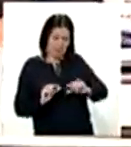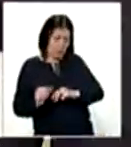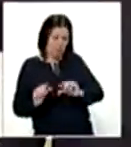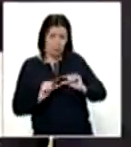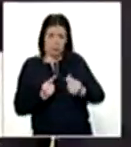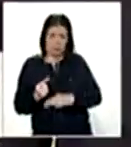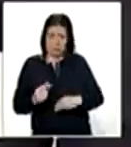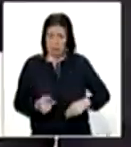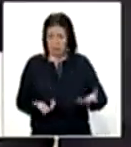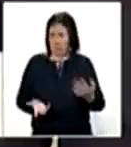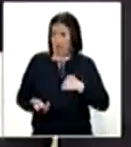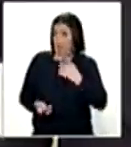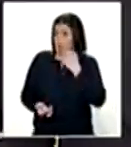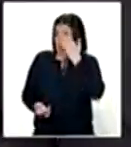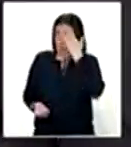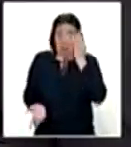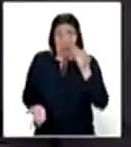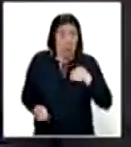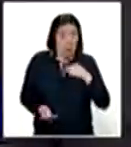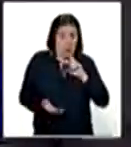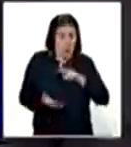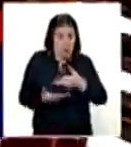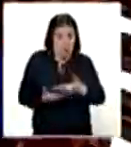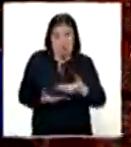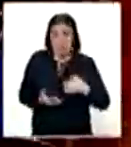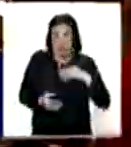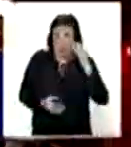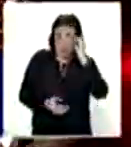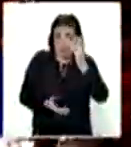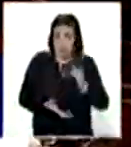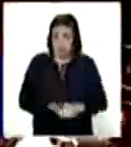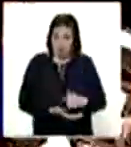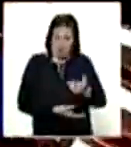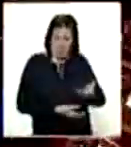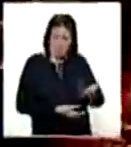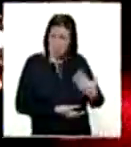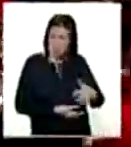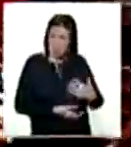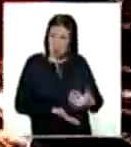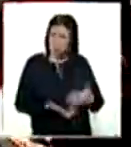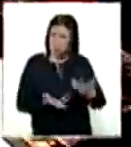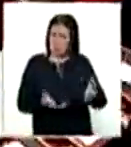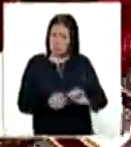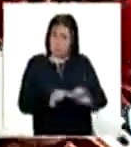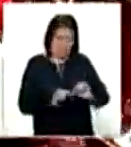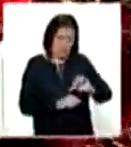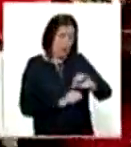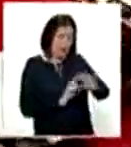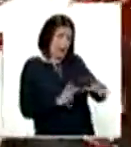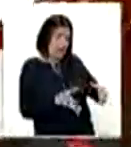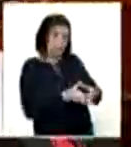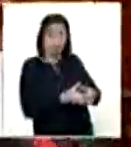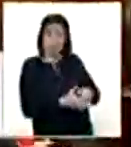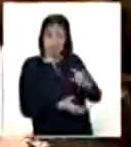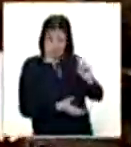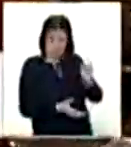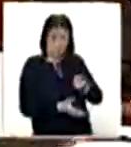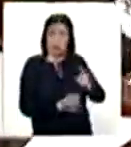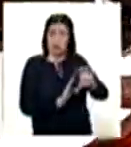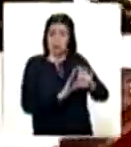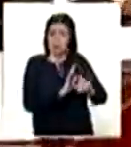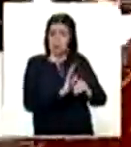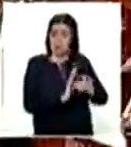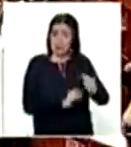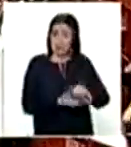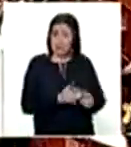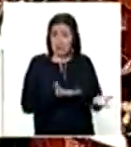Araoz. No la conozco, o sea, no la he visto, no puedo opinar. Una acusación que ya se encuentra en la Subcomisión de Acusaciones Constitucionales y que podría llegar